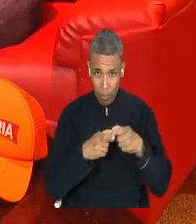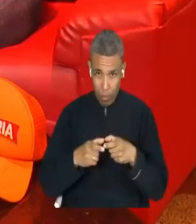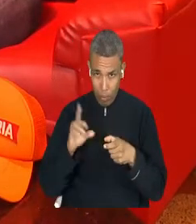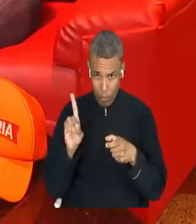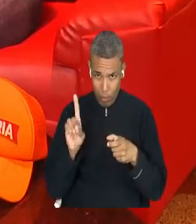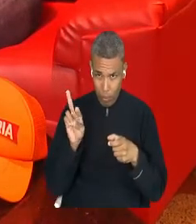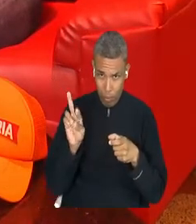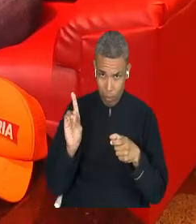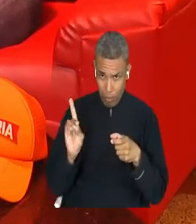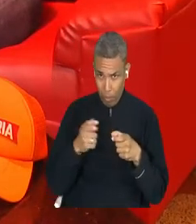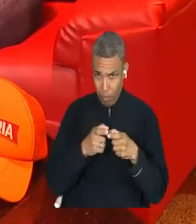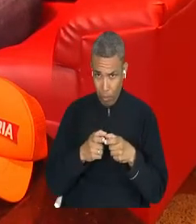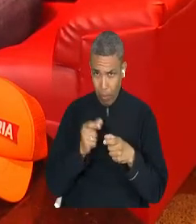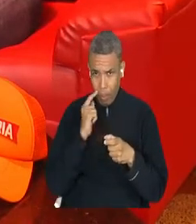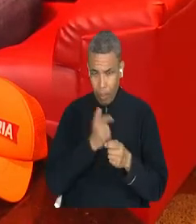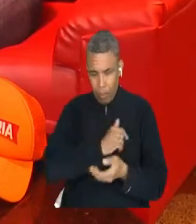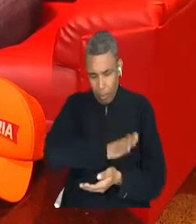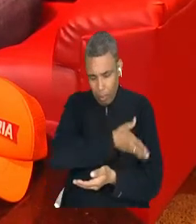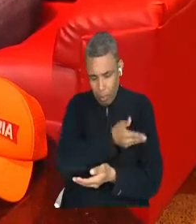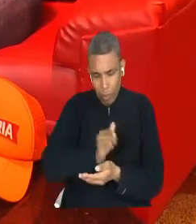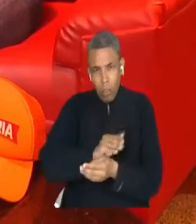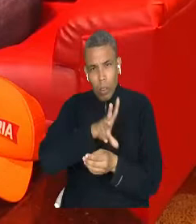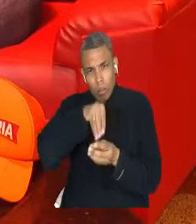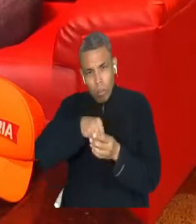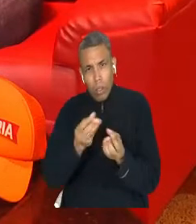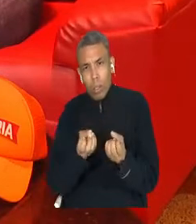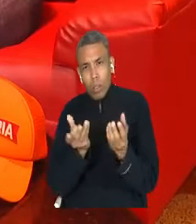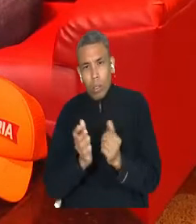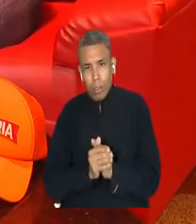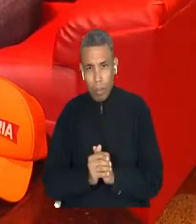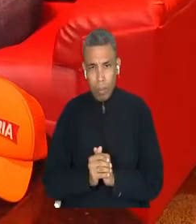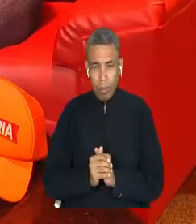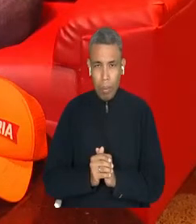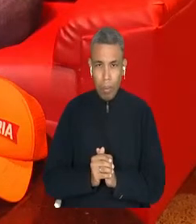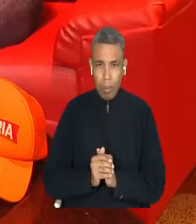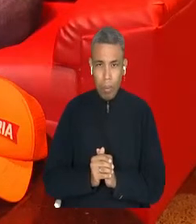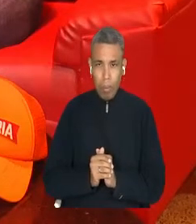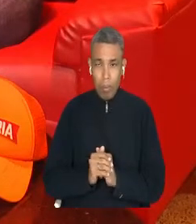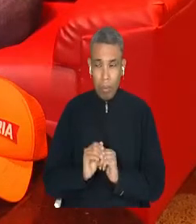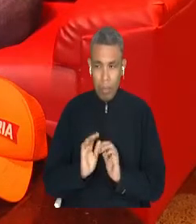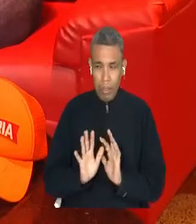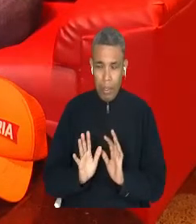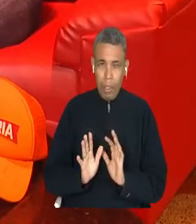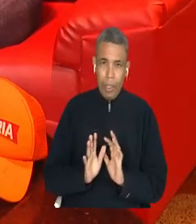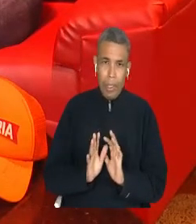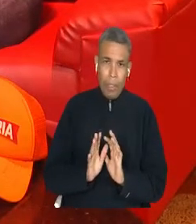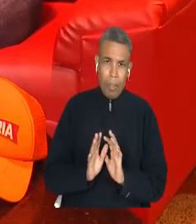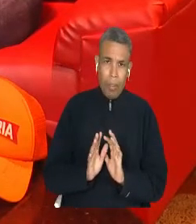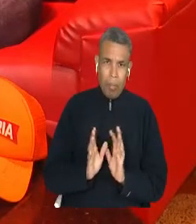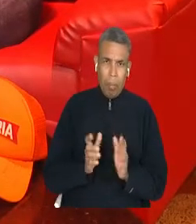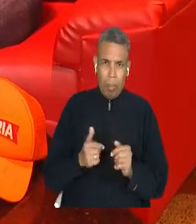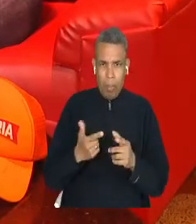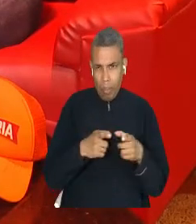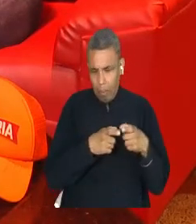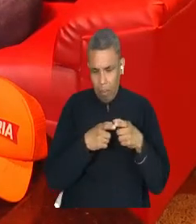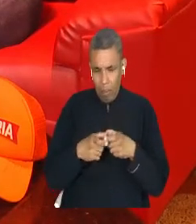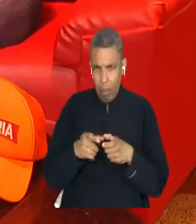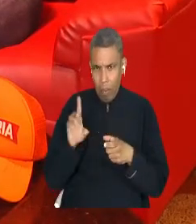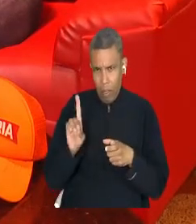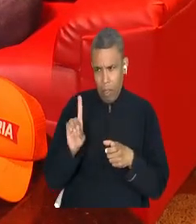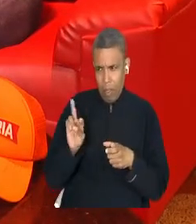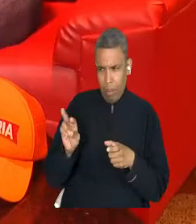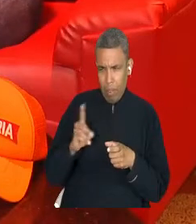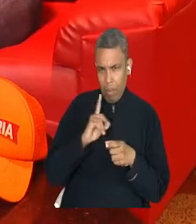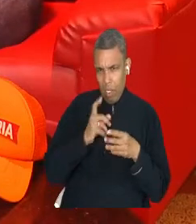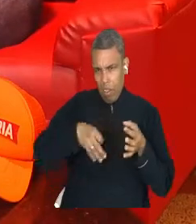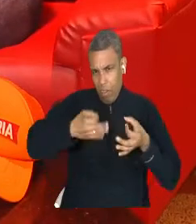unas negociaciones ahí un poco complicaditas para lo que va a ser mi trabajo, pero la idea es hacer crecer el nombre de Oscar Martínez, y pues es lo